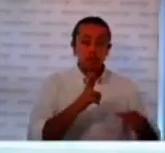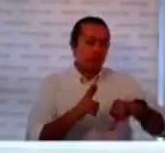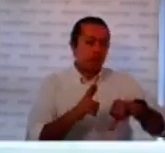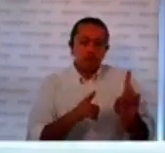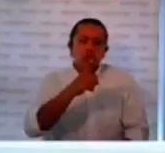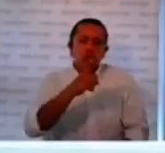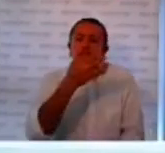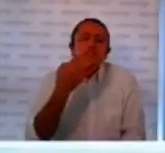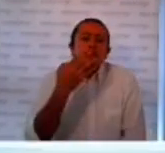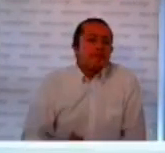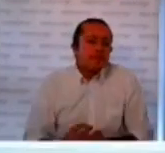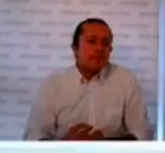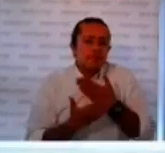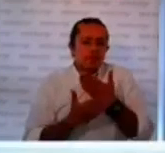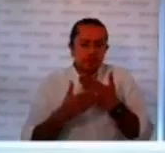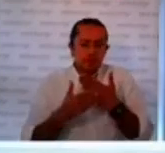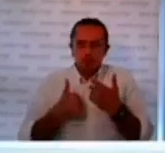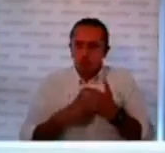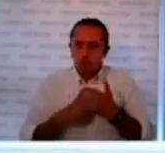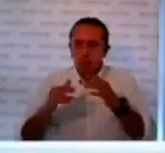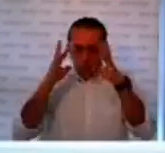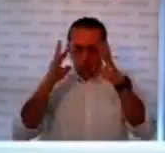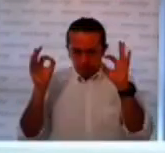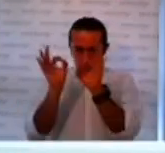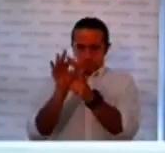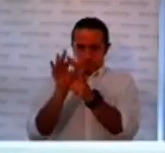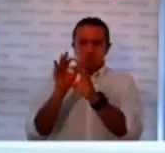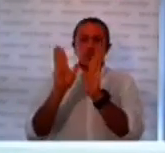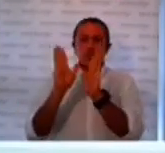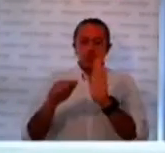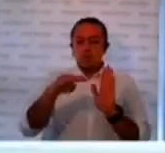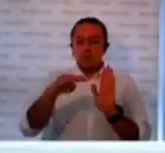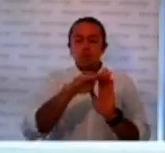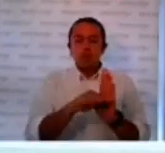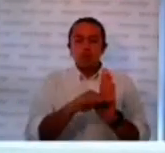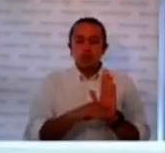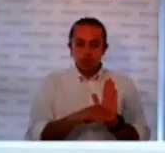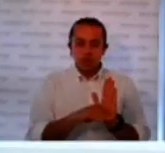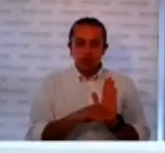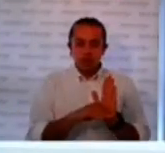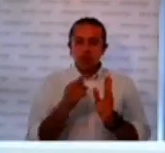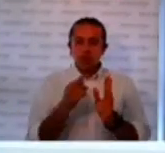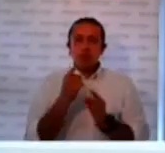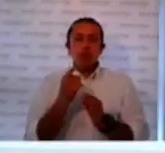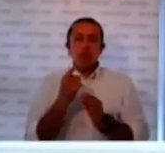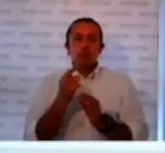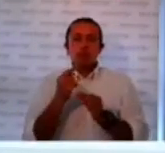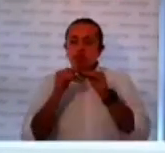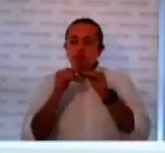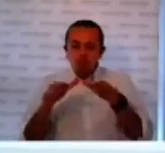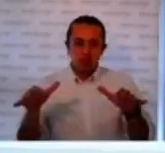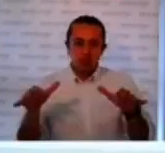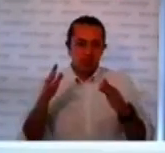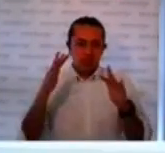verdad porque eso es lo que nos permite focalizar la política pública y focalizar la cooperación internacional de manera mucho más